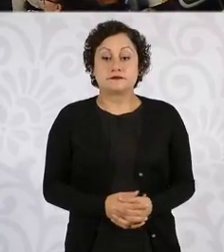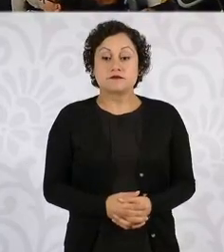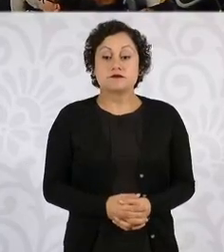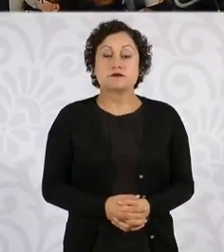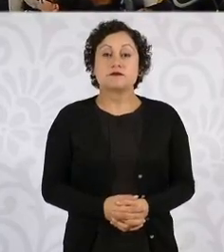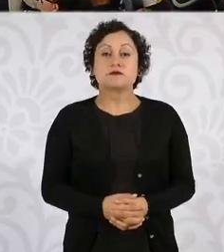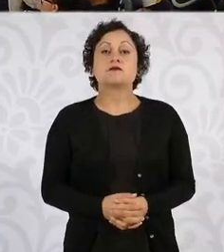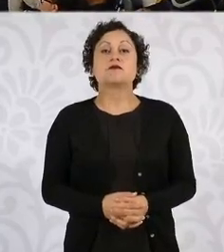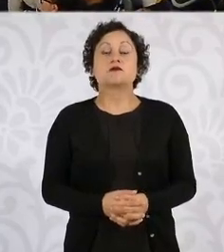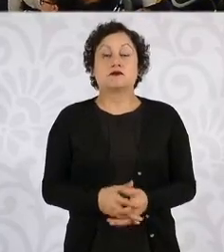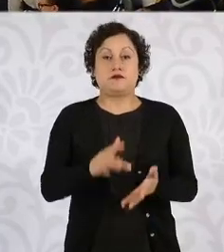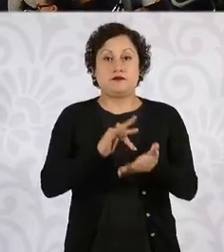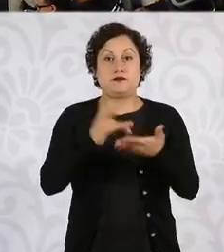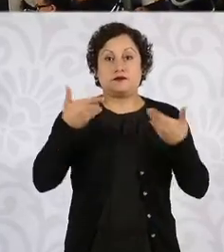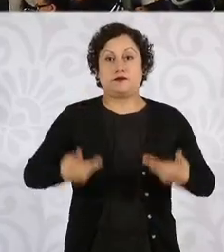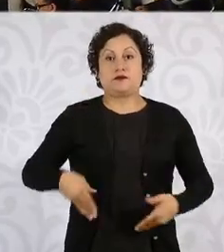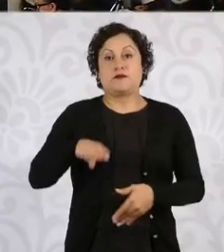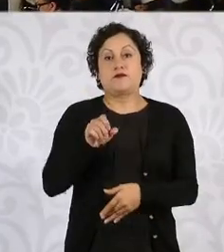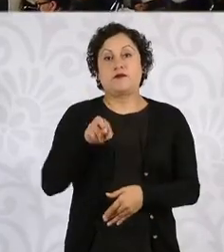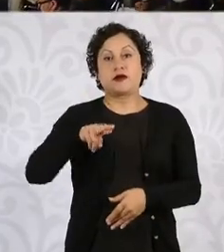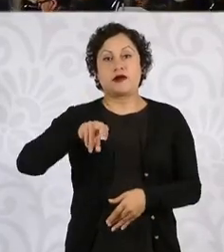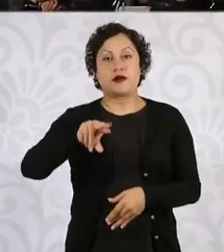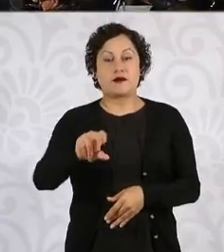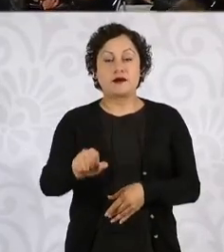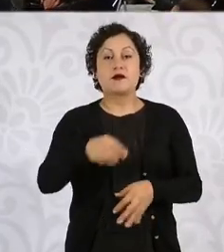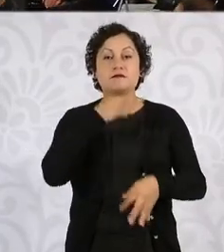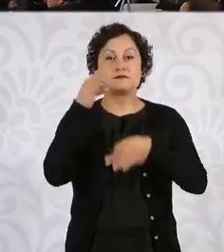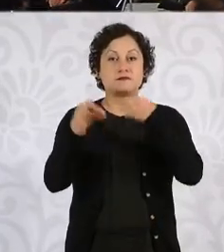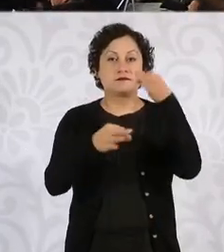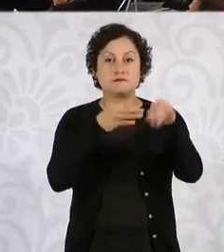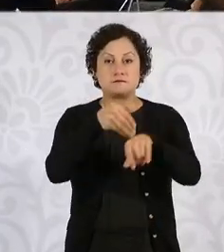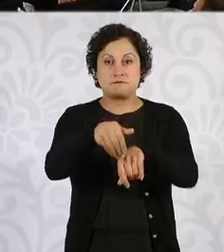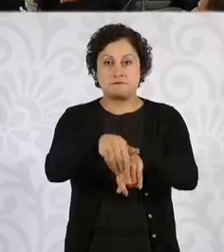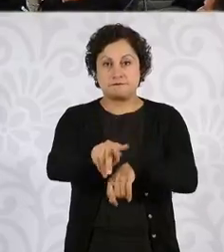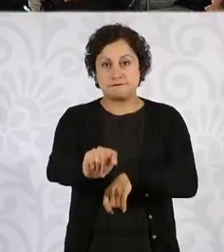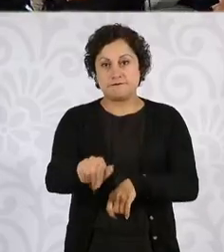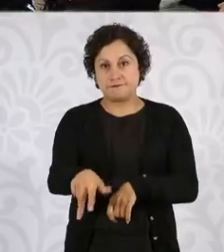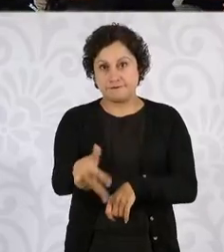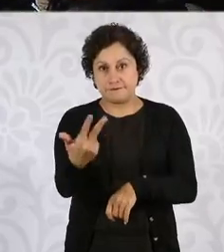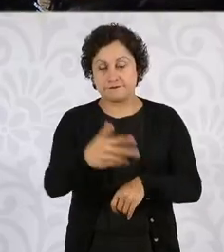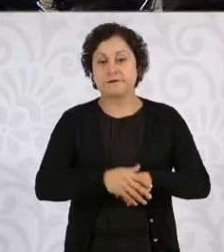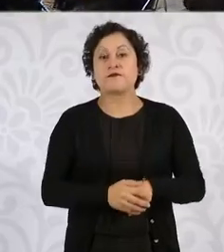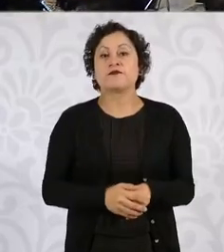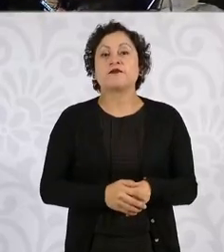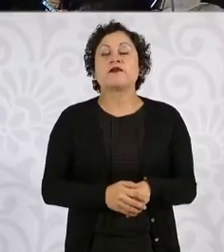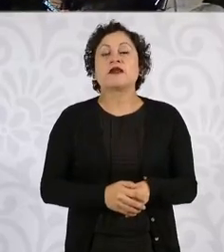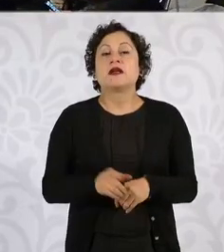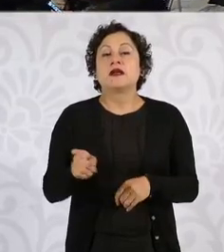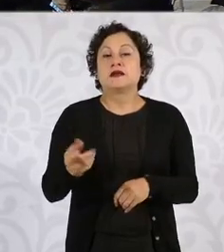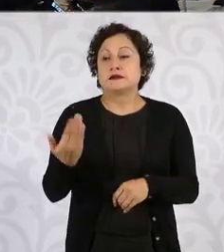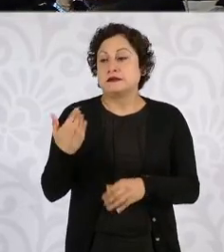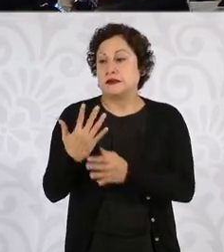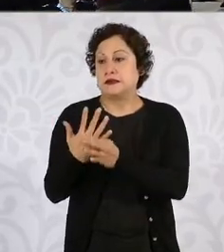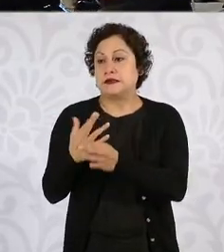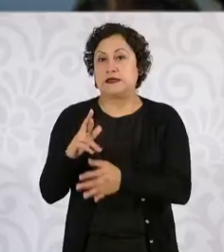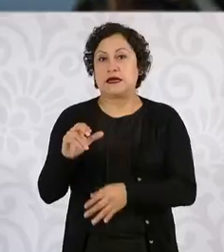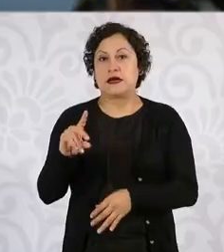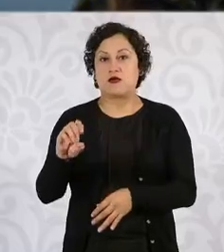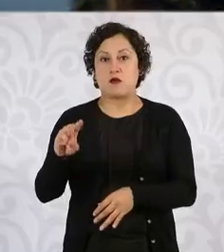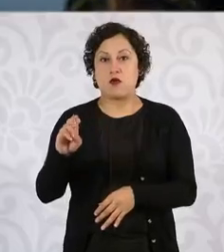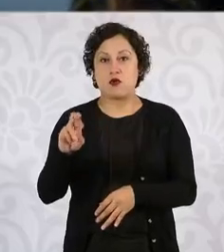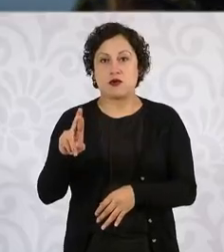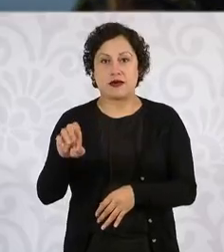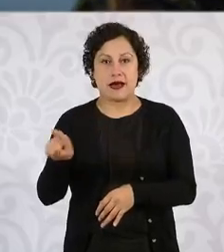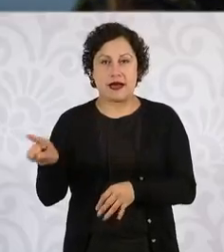Muchas gracias, presidenta. Mariana Madrid, Albavisión, Canal 13. Retomando un poquito lo que dijo Ricardo Monreal, ¿sería necesario hacer